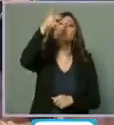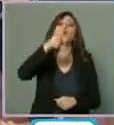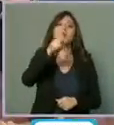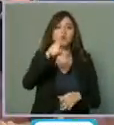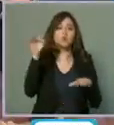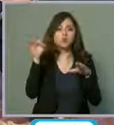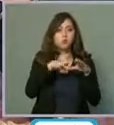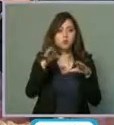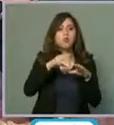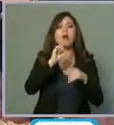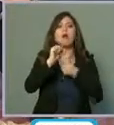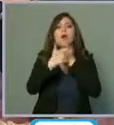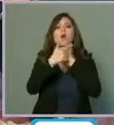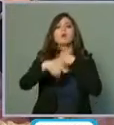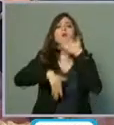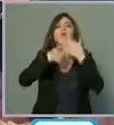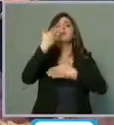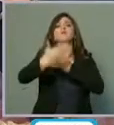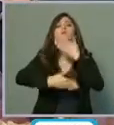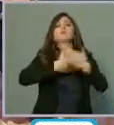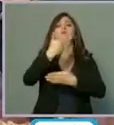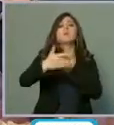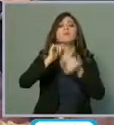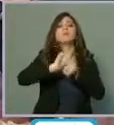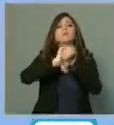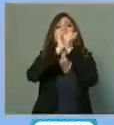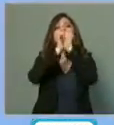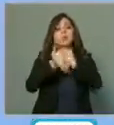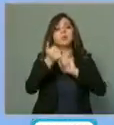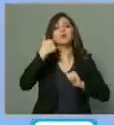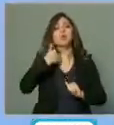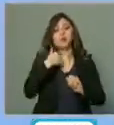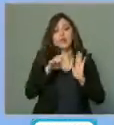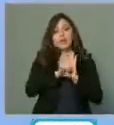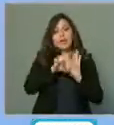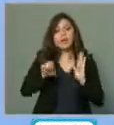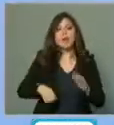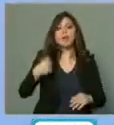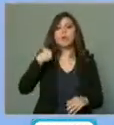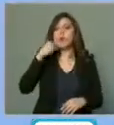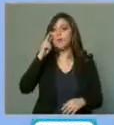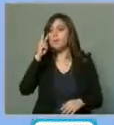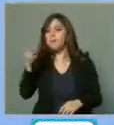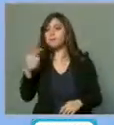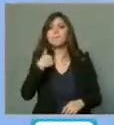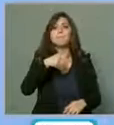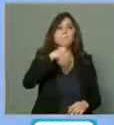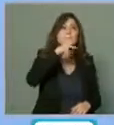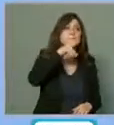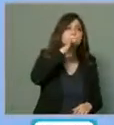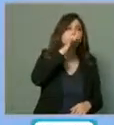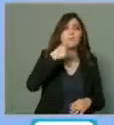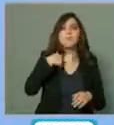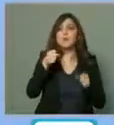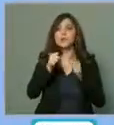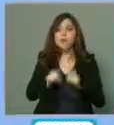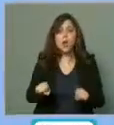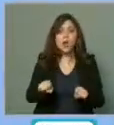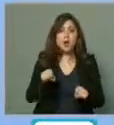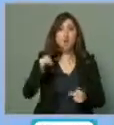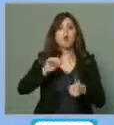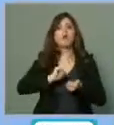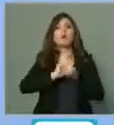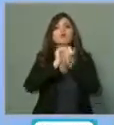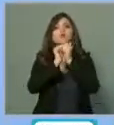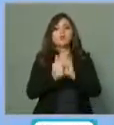ahorro, que tengas algo, porque al final del día, pues, qué mejor, y yo lo veo con mis padres, con mis suegros, o sea, al final del día es